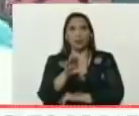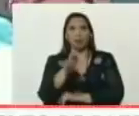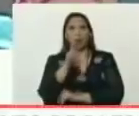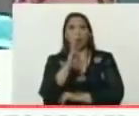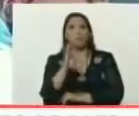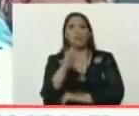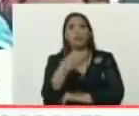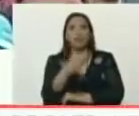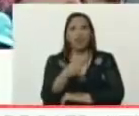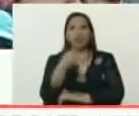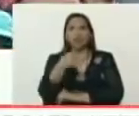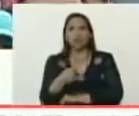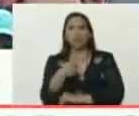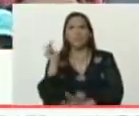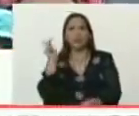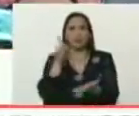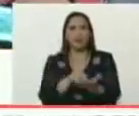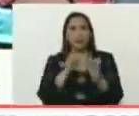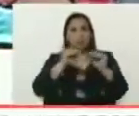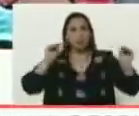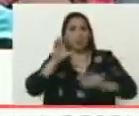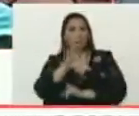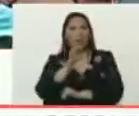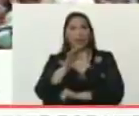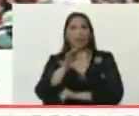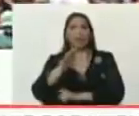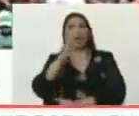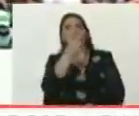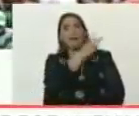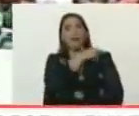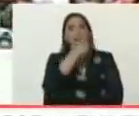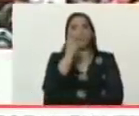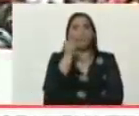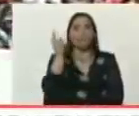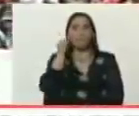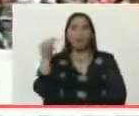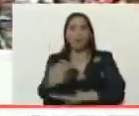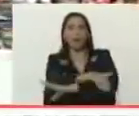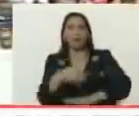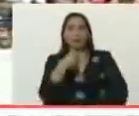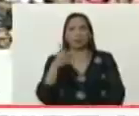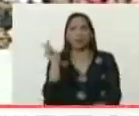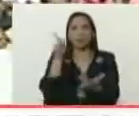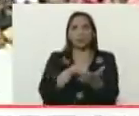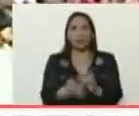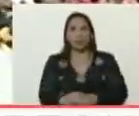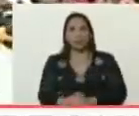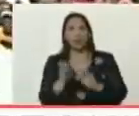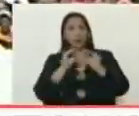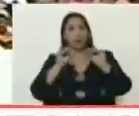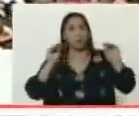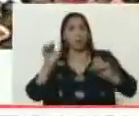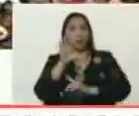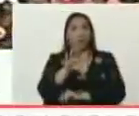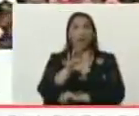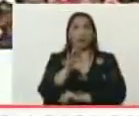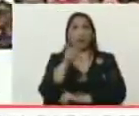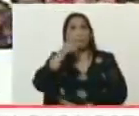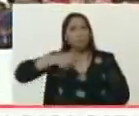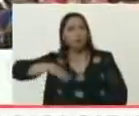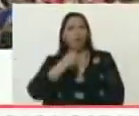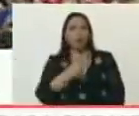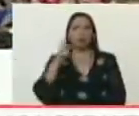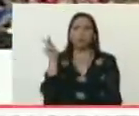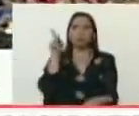dicen presente. Al llamado de la patria, los jefes y jefas de calle dicen. Al llamado de la patria, el pueblo